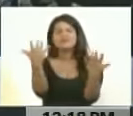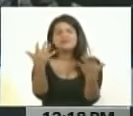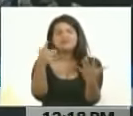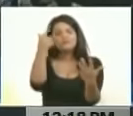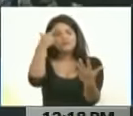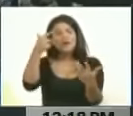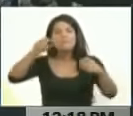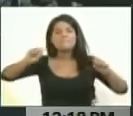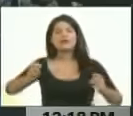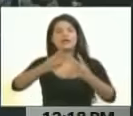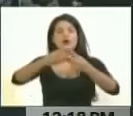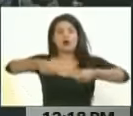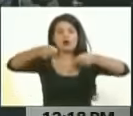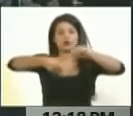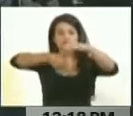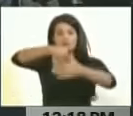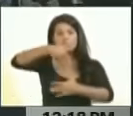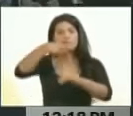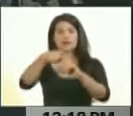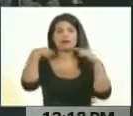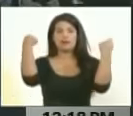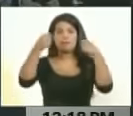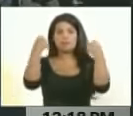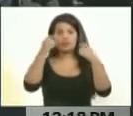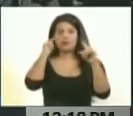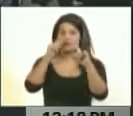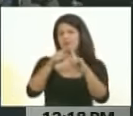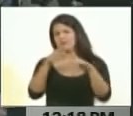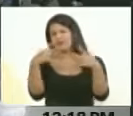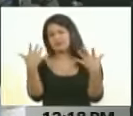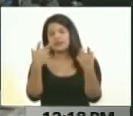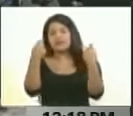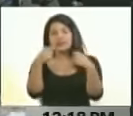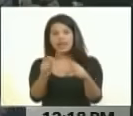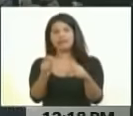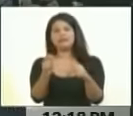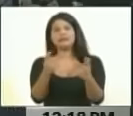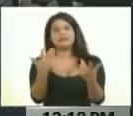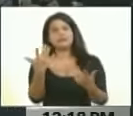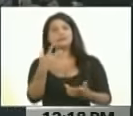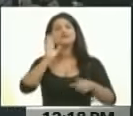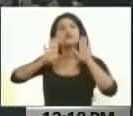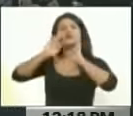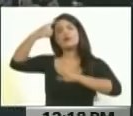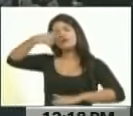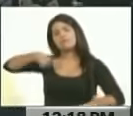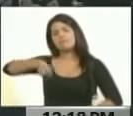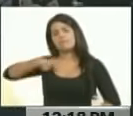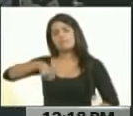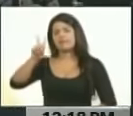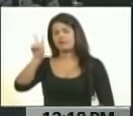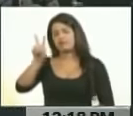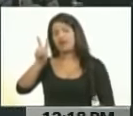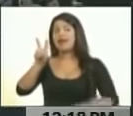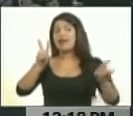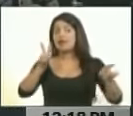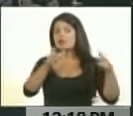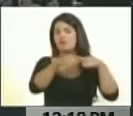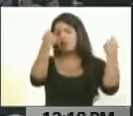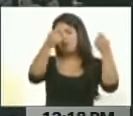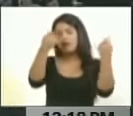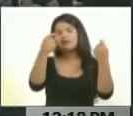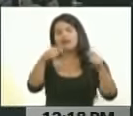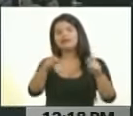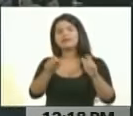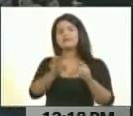del mercado común del sur y la campaña que busca deslegitimar a nuestro país y aislarlo del bloque regional. Nosotros